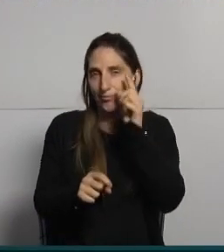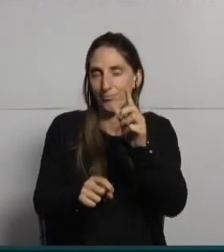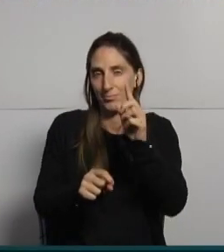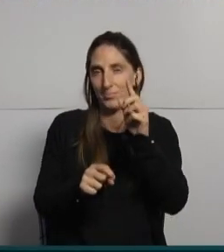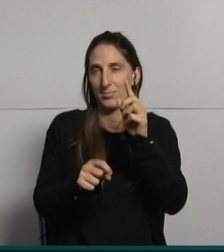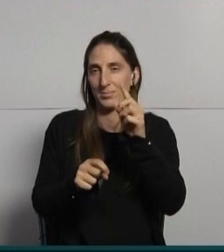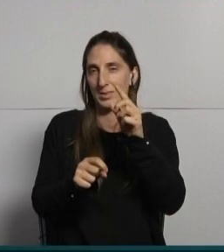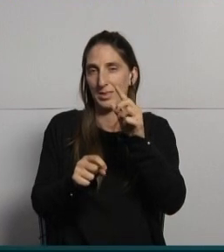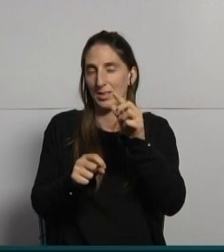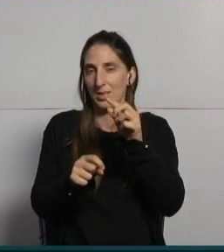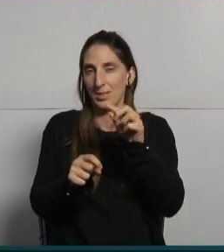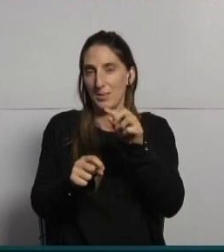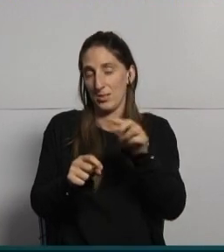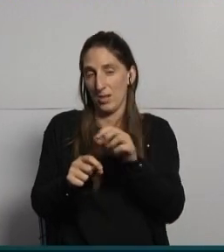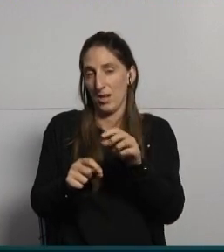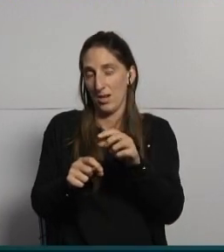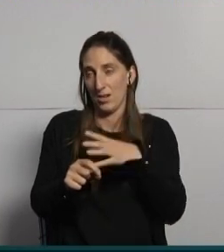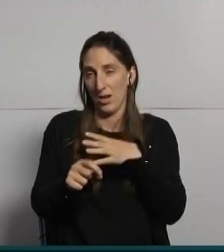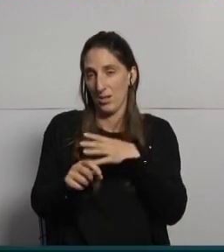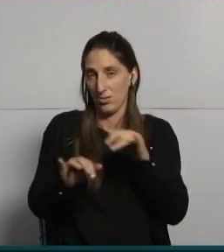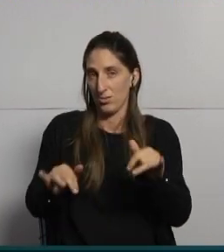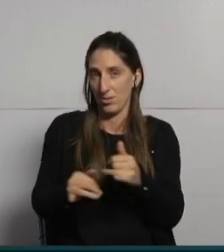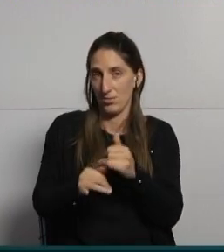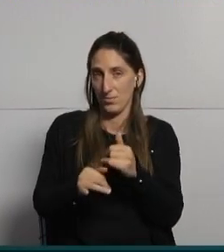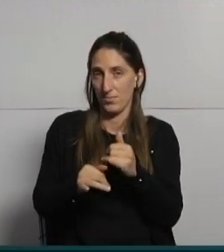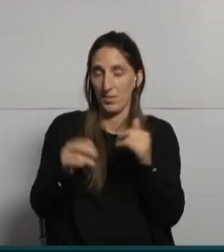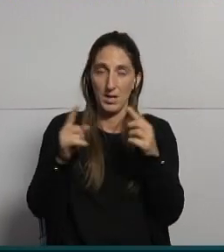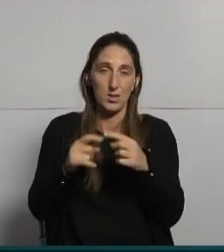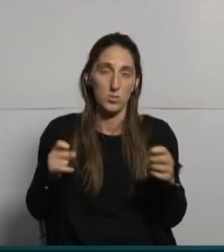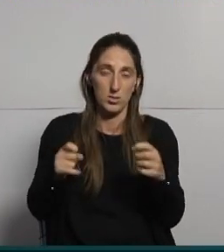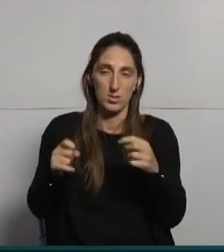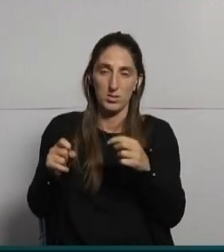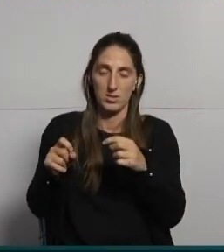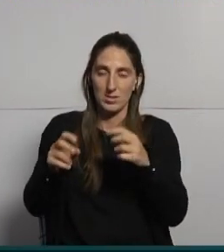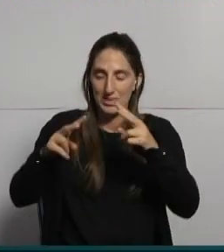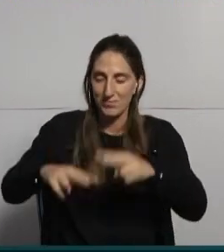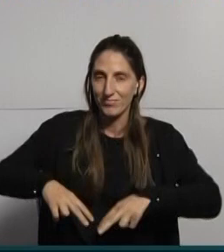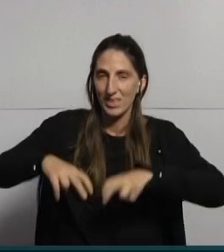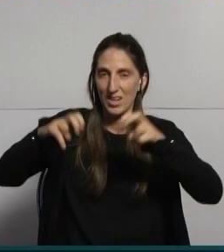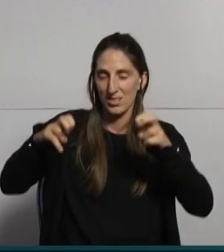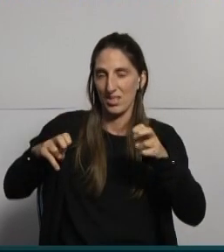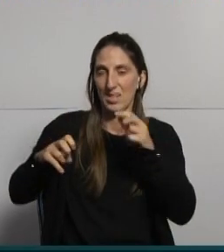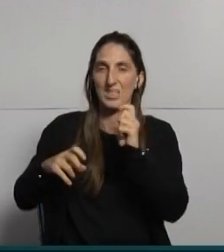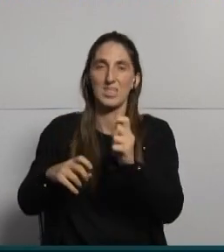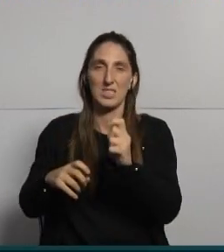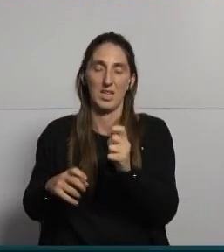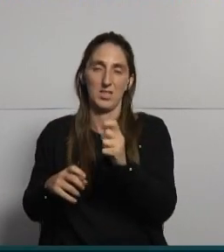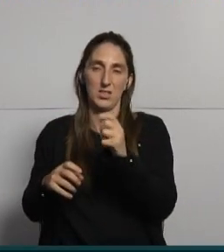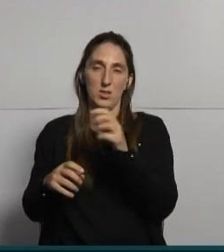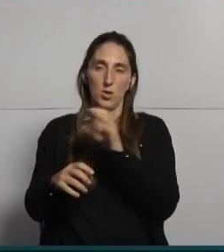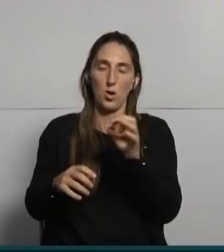recursos ya disponibles para, por ejemplo, analizar las determinantes para la población de riesgo. ¿Cuáles son los